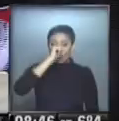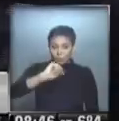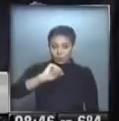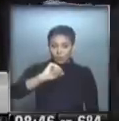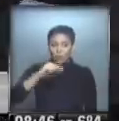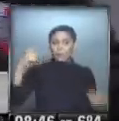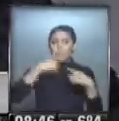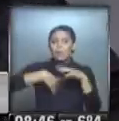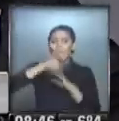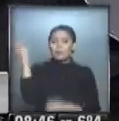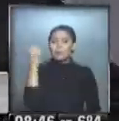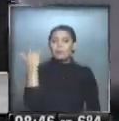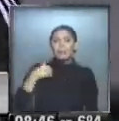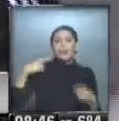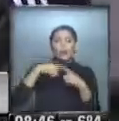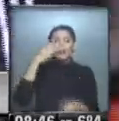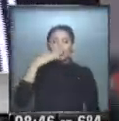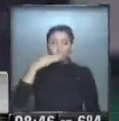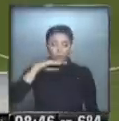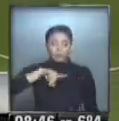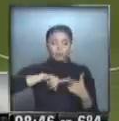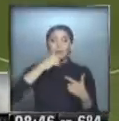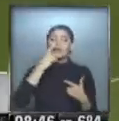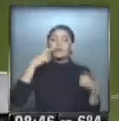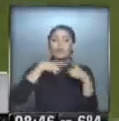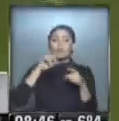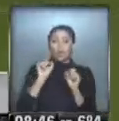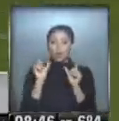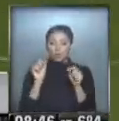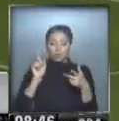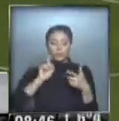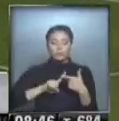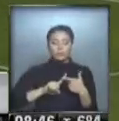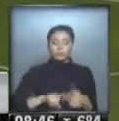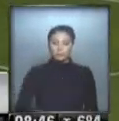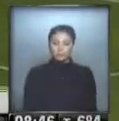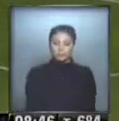los partidos más salientes: Argentinos Boca, Luis Álvarez, River All Boys, Silvio Trucco.